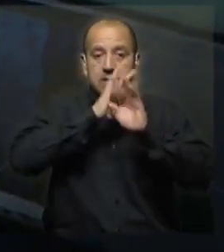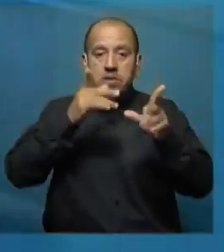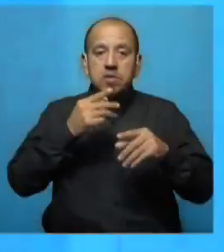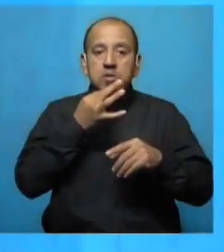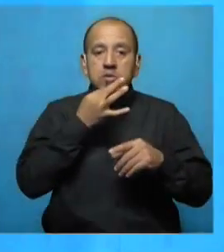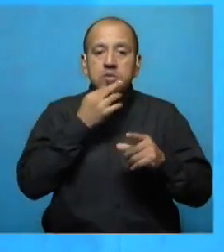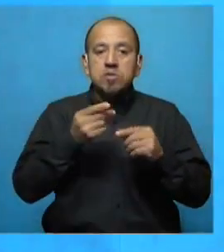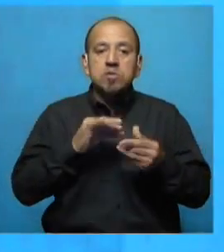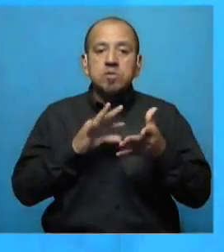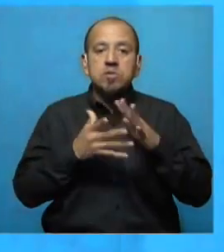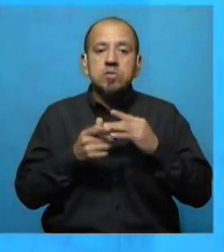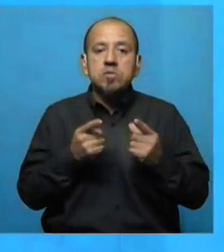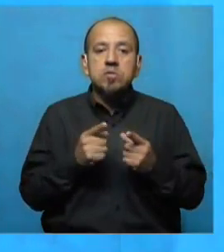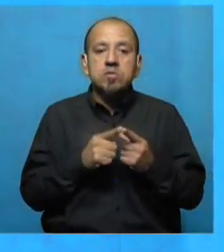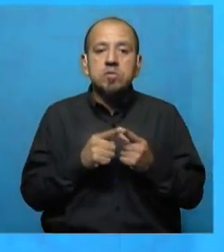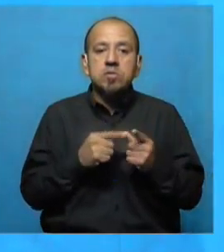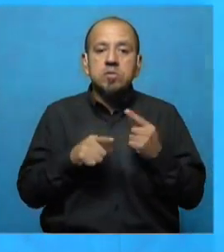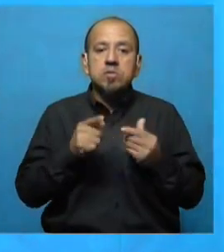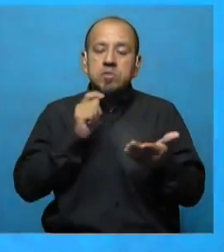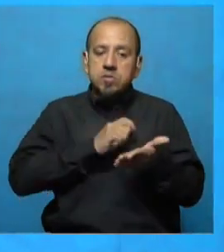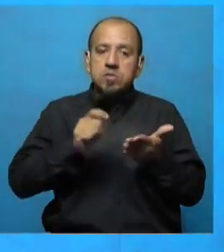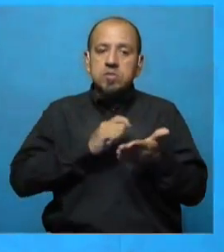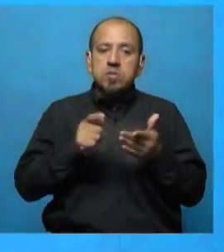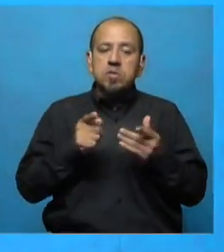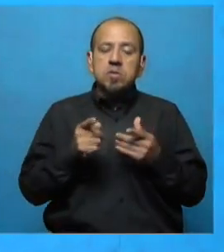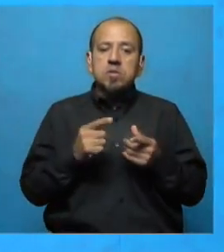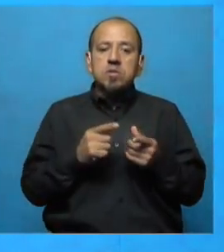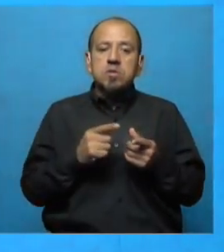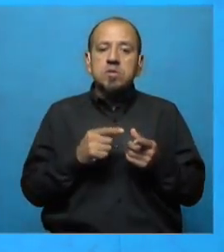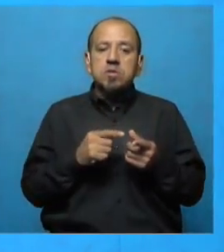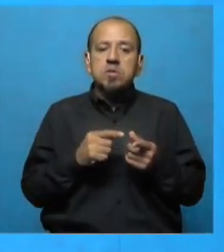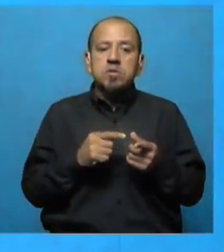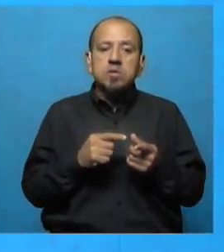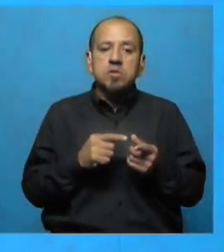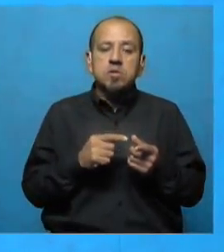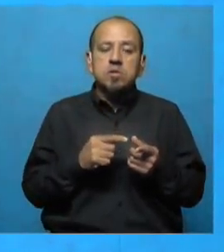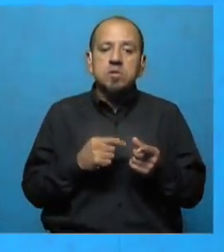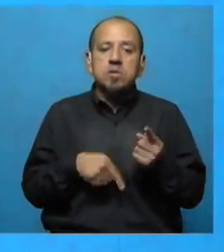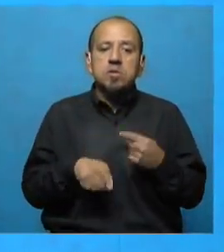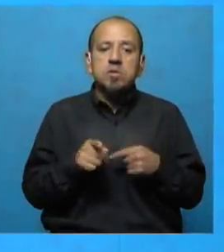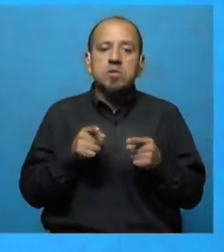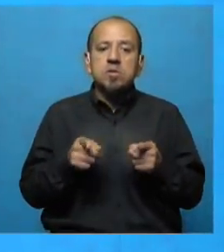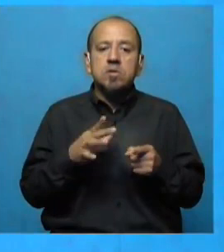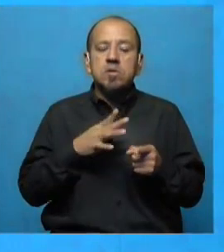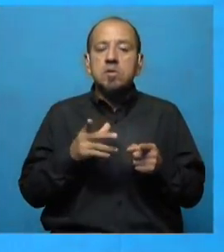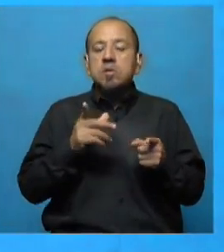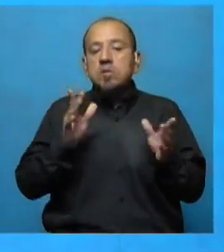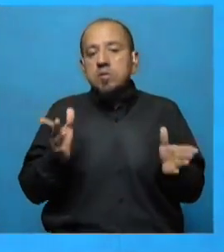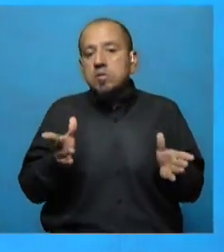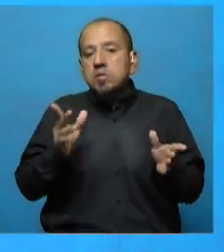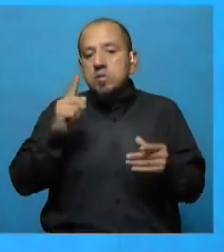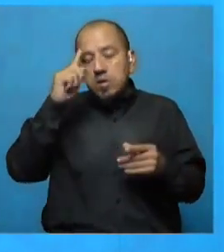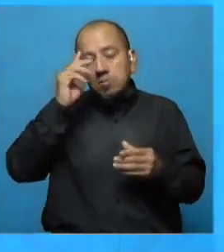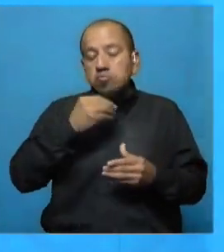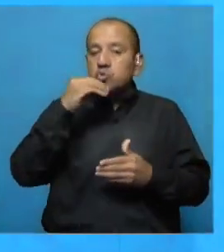una estructura y tiene una forma este y fue escrito y fue revisado este ahí lo que entra la subjetividad de que me gustó